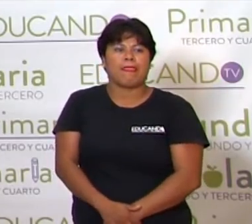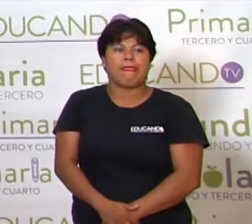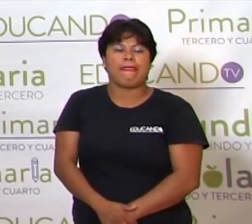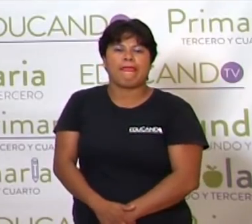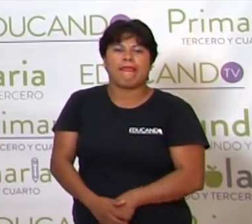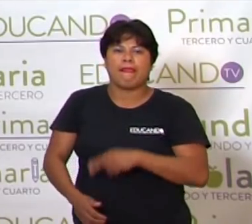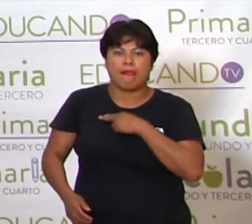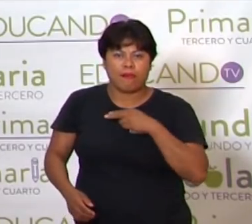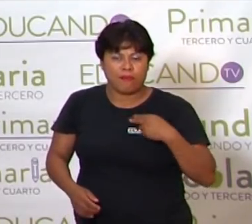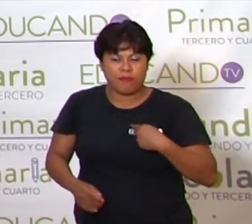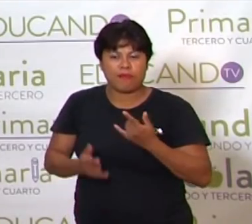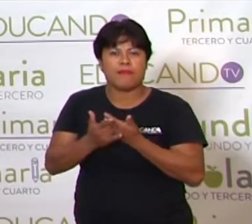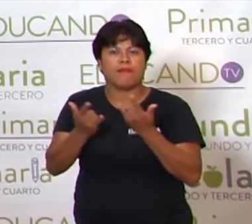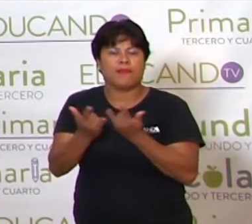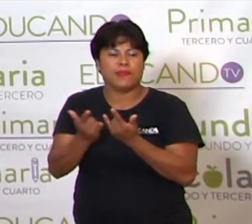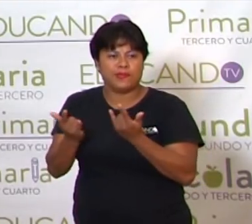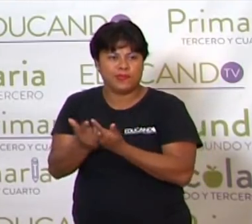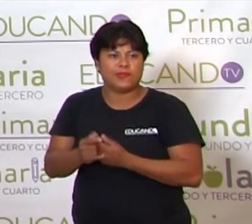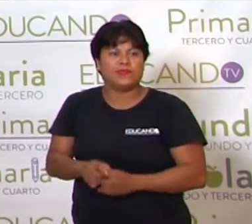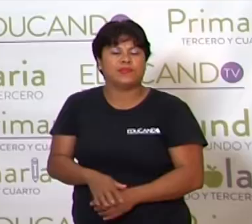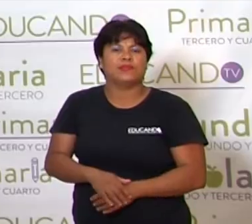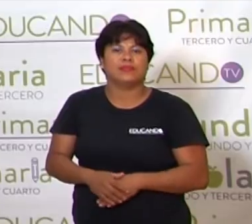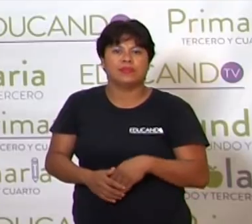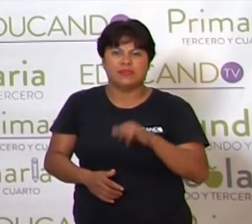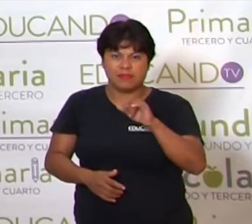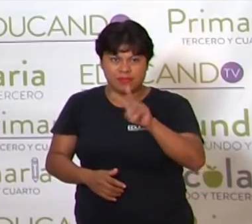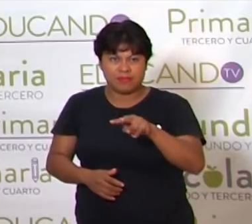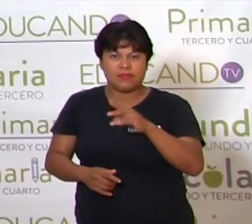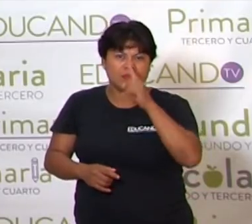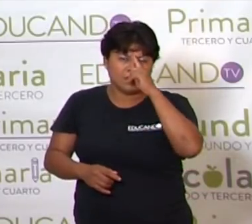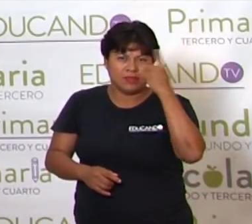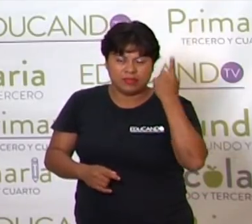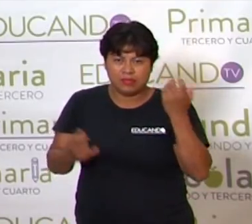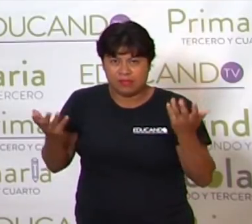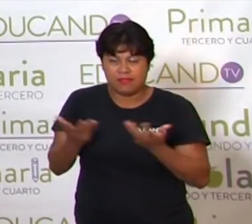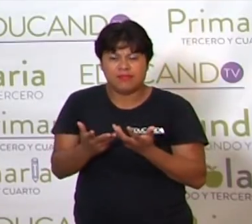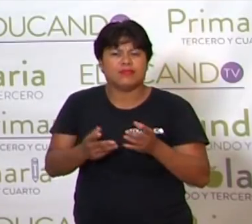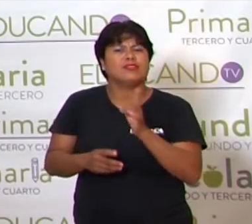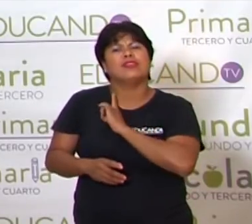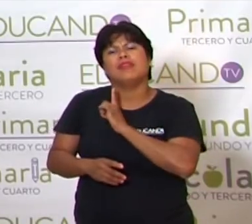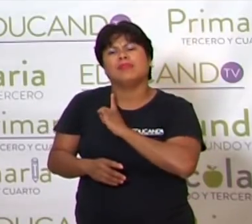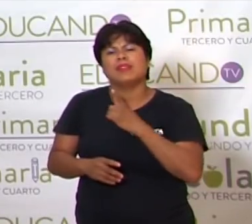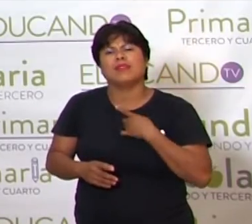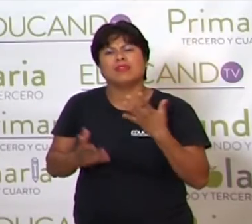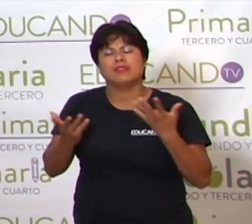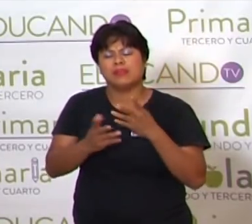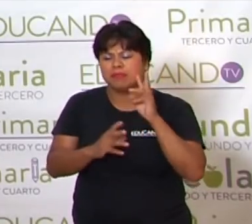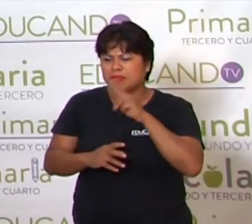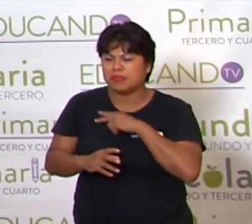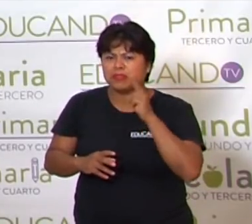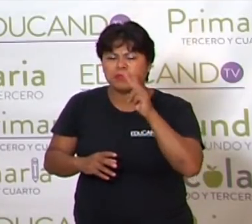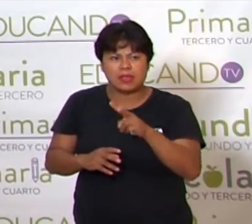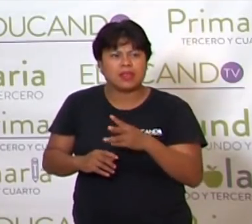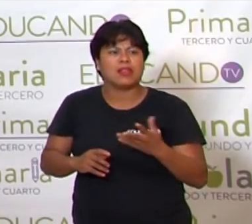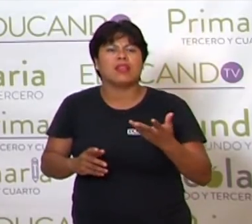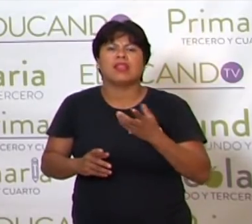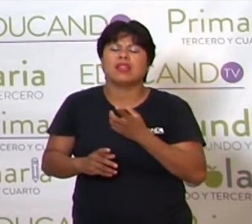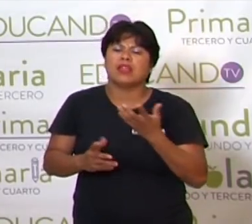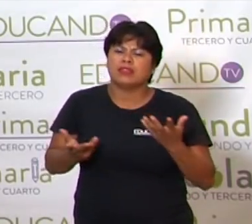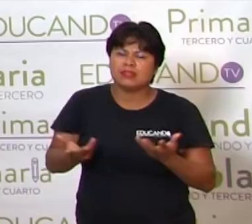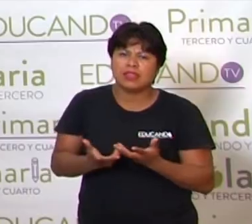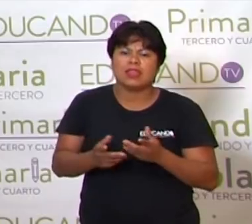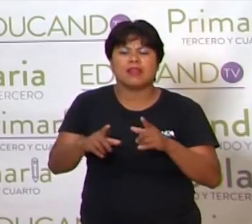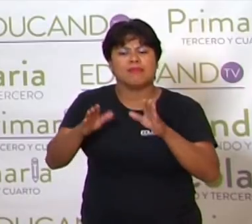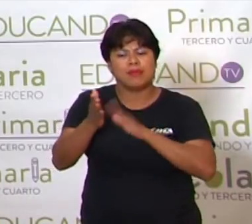Terminamos nuestra historieta. ¿Verdad que es muy fácil hacerla? Nada más hay que tener presentes que hay que escribir carteles,